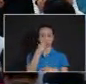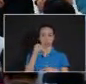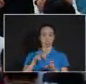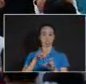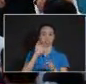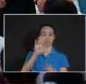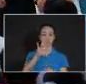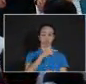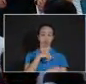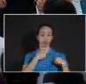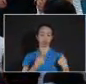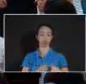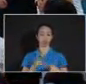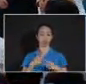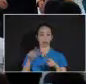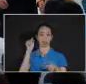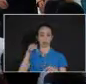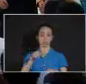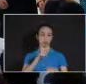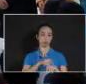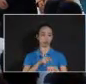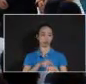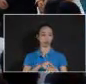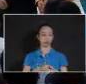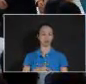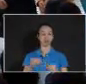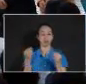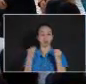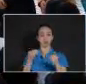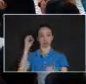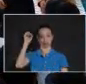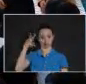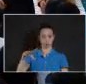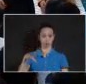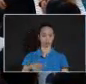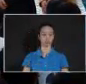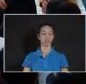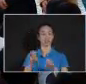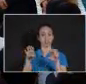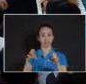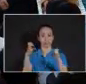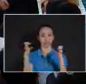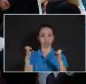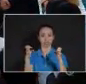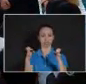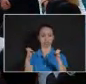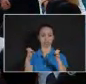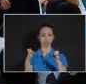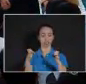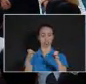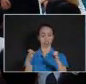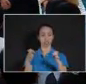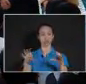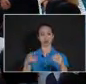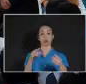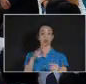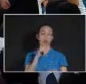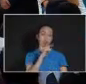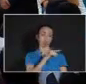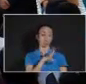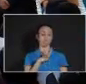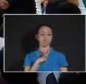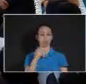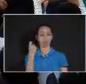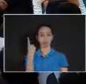le quieren oír a este momento, pero es un momento de mucha bendición. Entonces, como ustedes pasaron